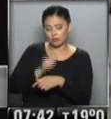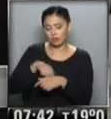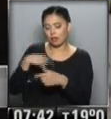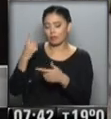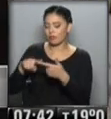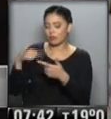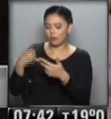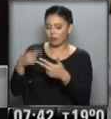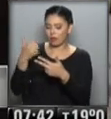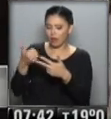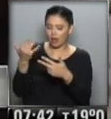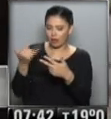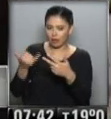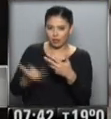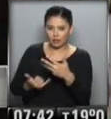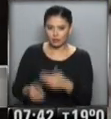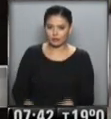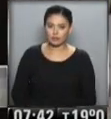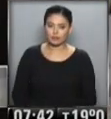Guerrero, Pato,